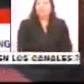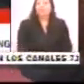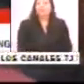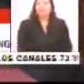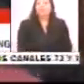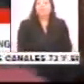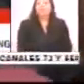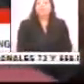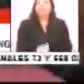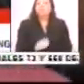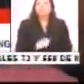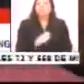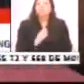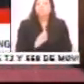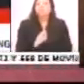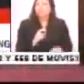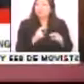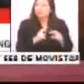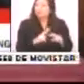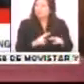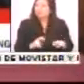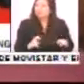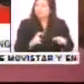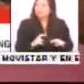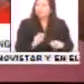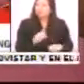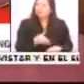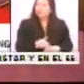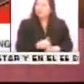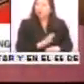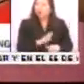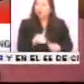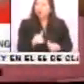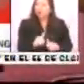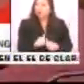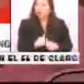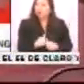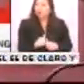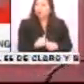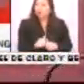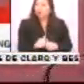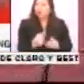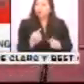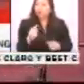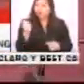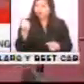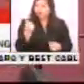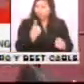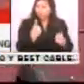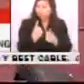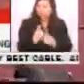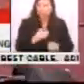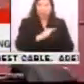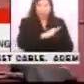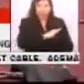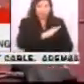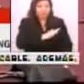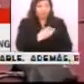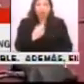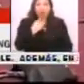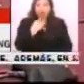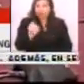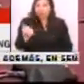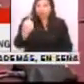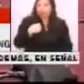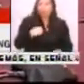decir, estoy siendo investigado y asistido a todas las citaciones que me ha hecho